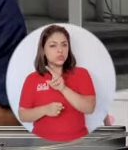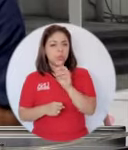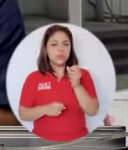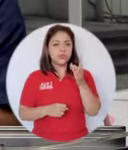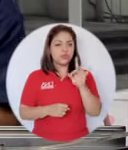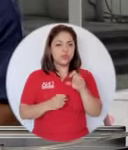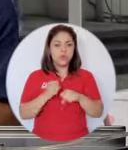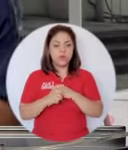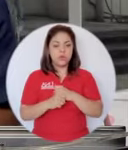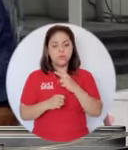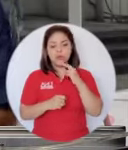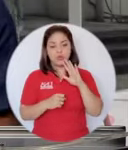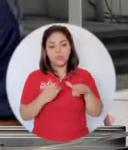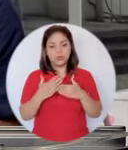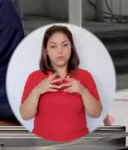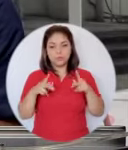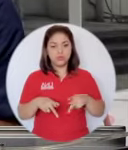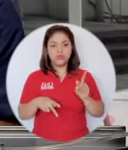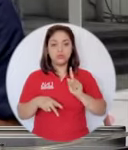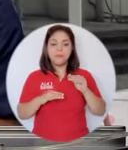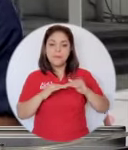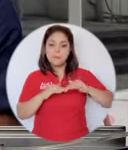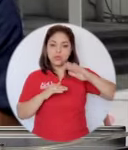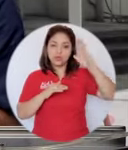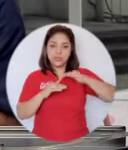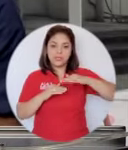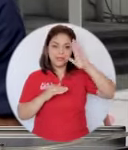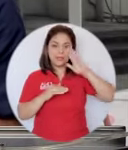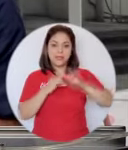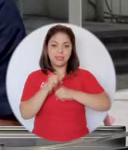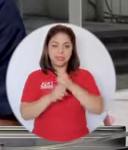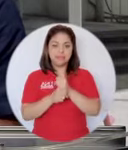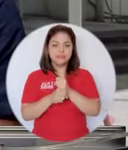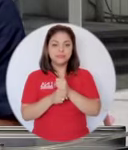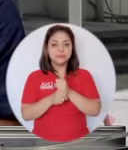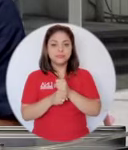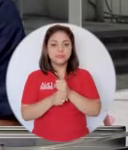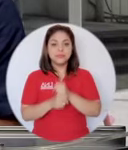Podría revisar si son 12 o 18 años, pero sí, no es para todo el mundo.